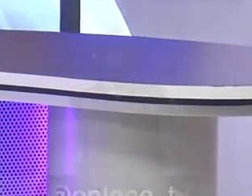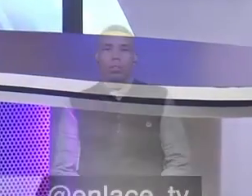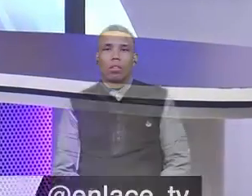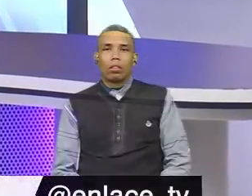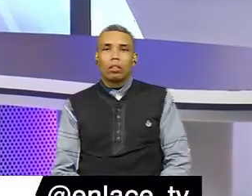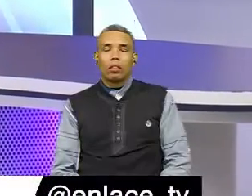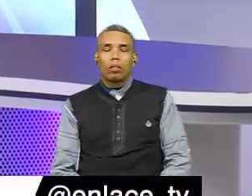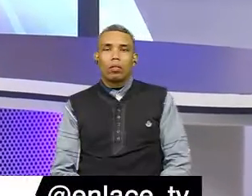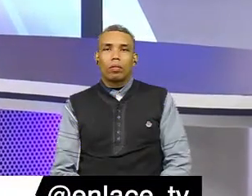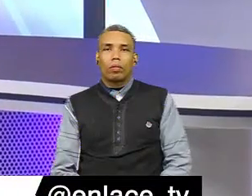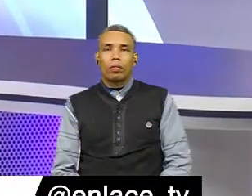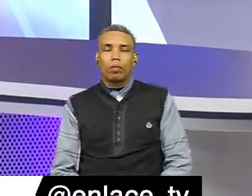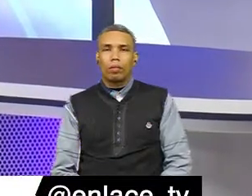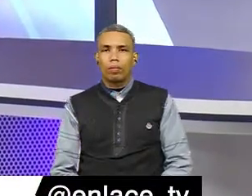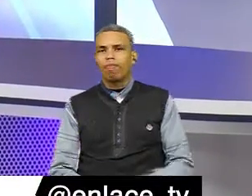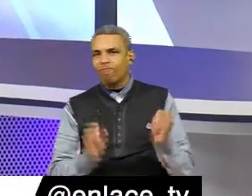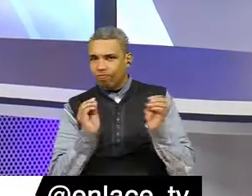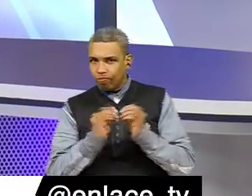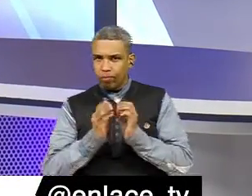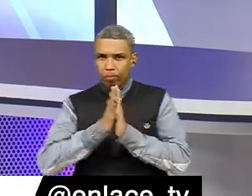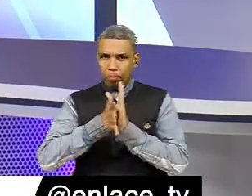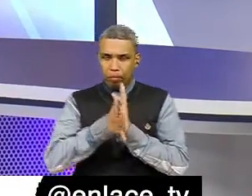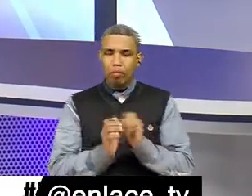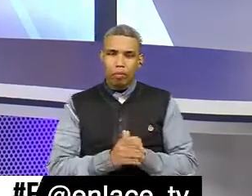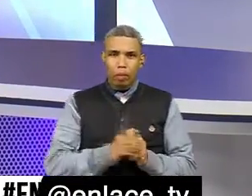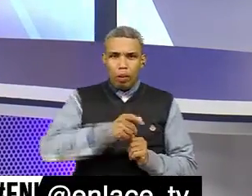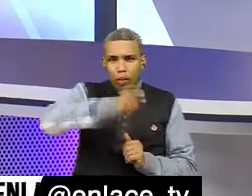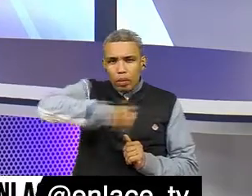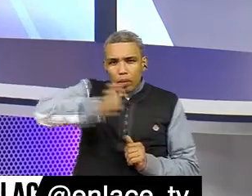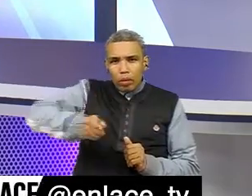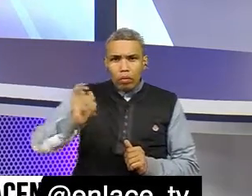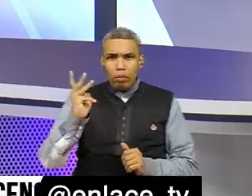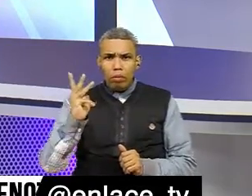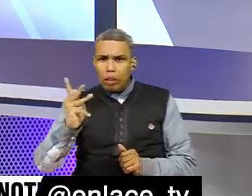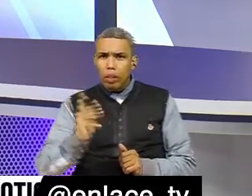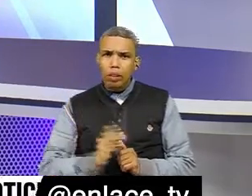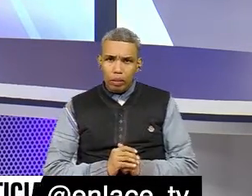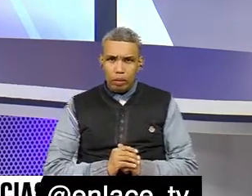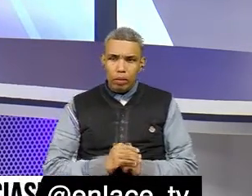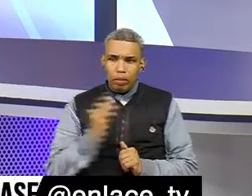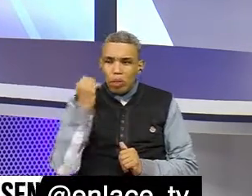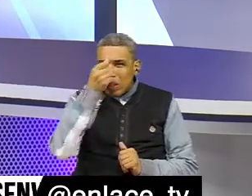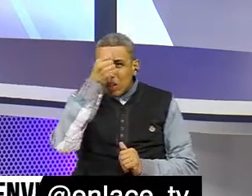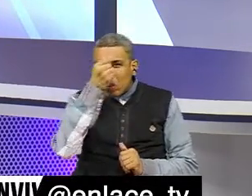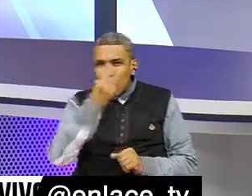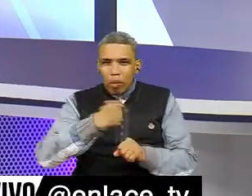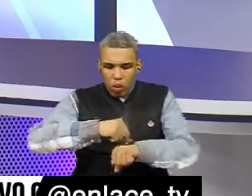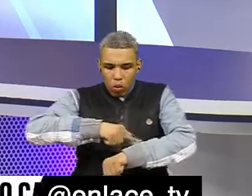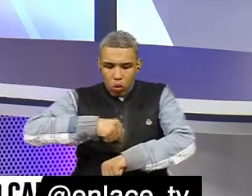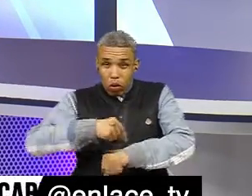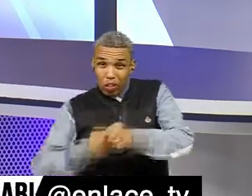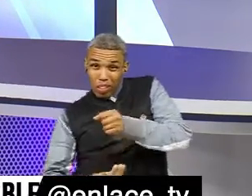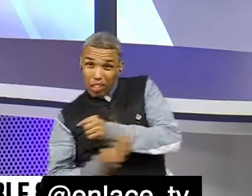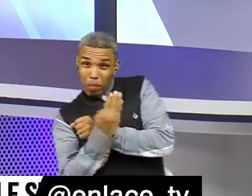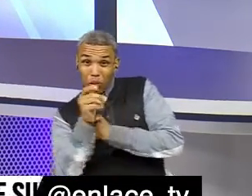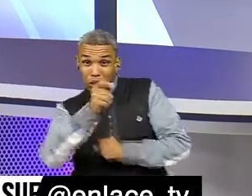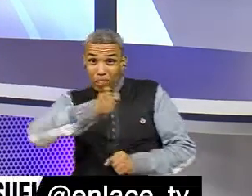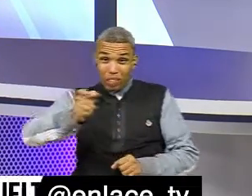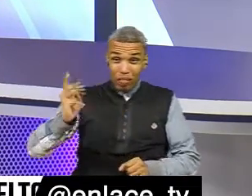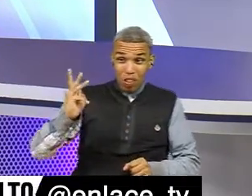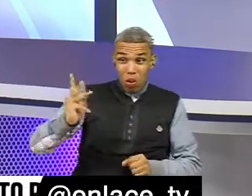Continuamos con más información en Enlace Noticias. Tres hombres resultaron heridos con arma de fuego la madrugada de este domingo en un establecimiento público del